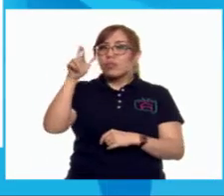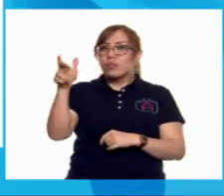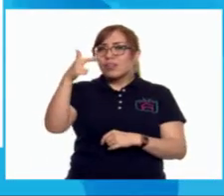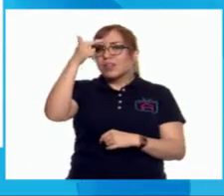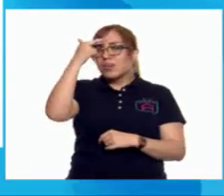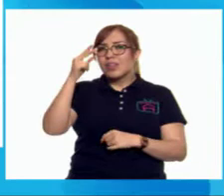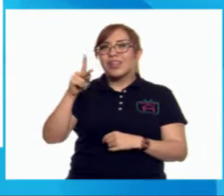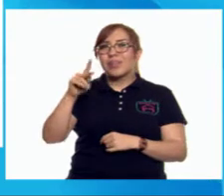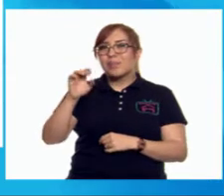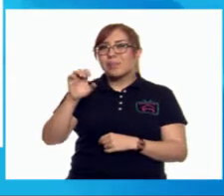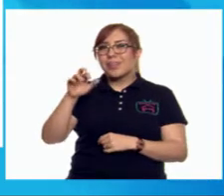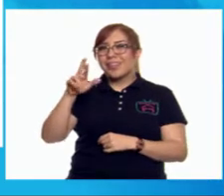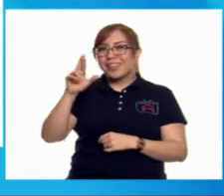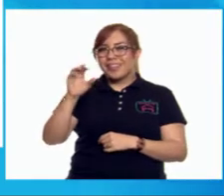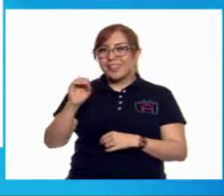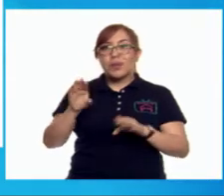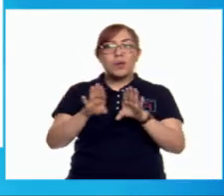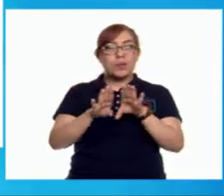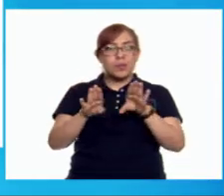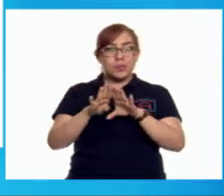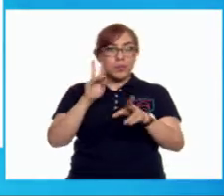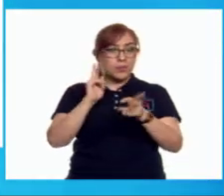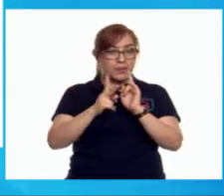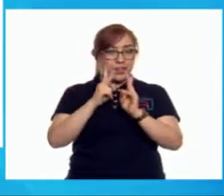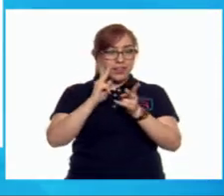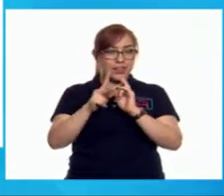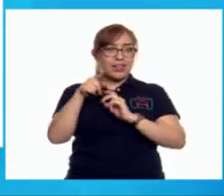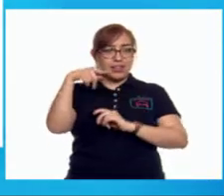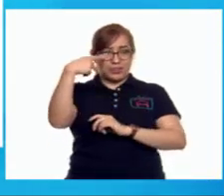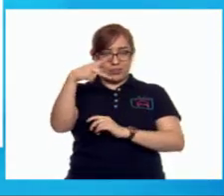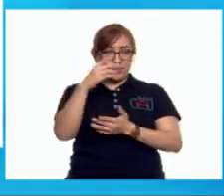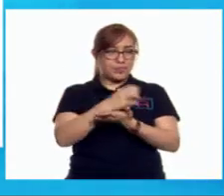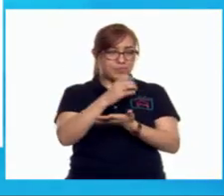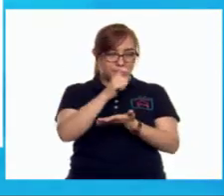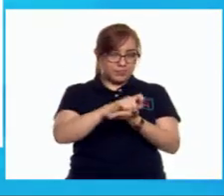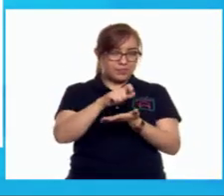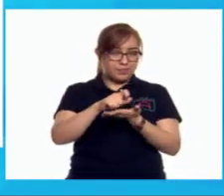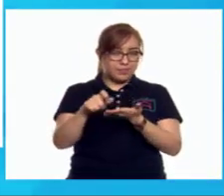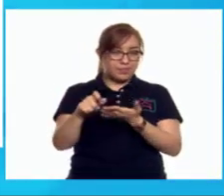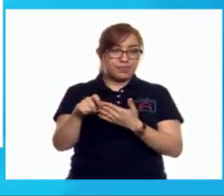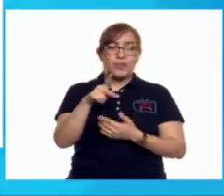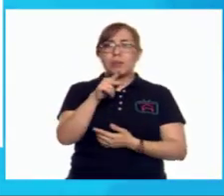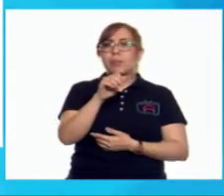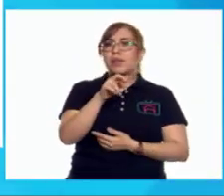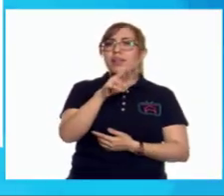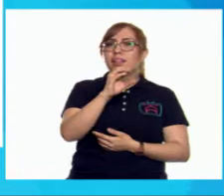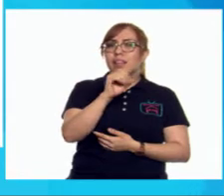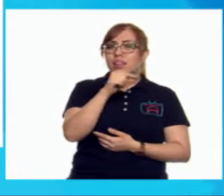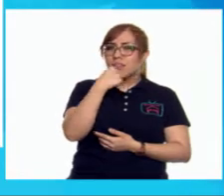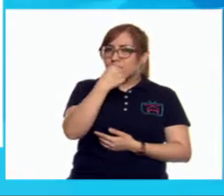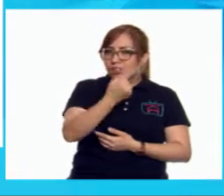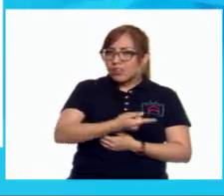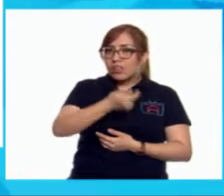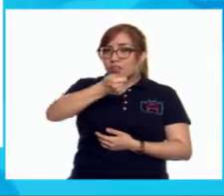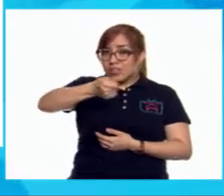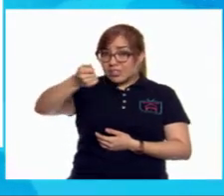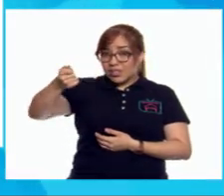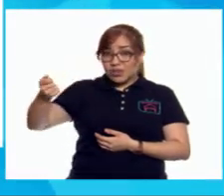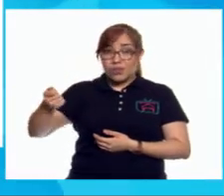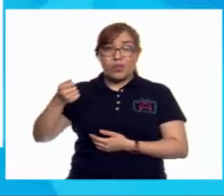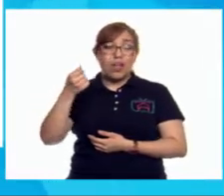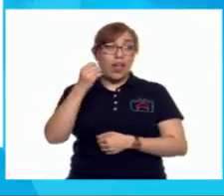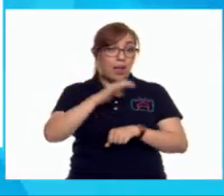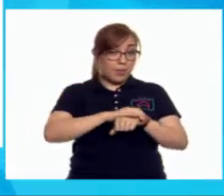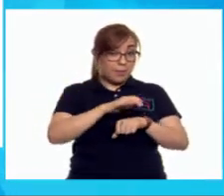habla Pedro y contesta en tu cuaderno. ¿Pedro saluda igual a sus amigos, a la directora y a su abuelita? No.